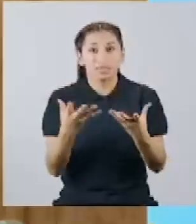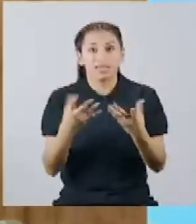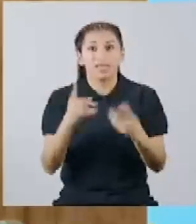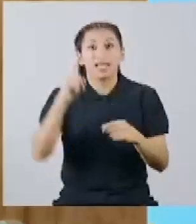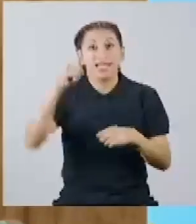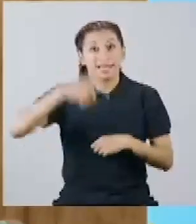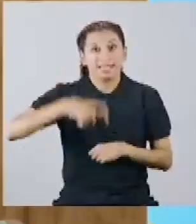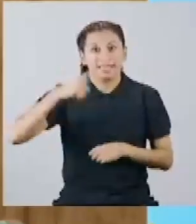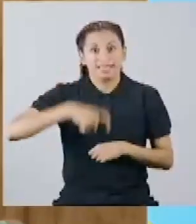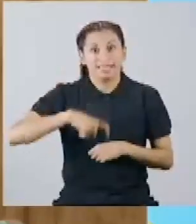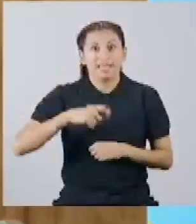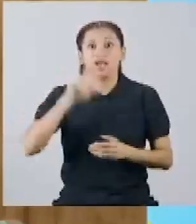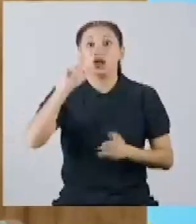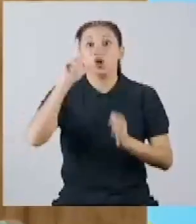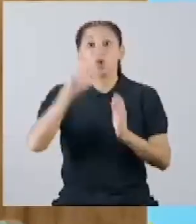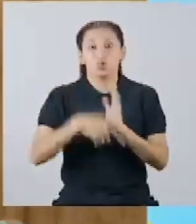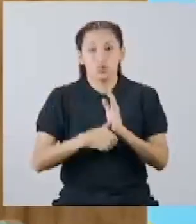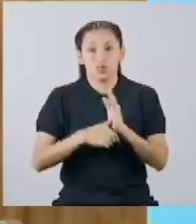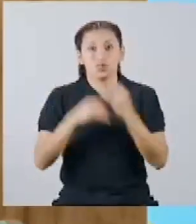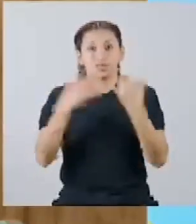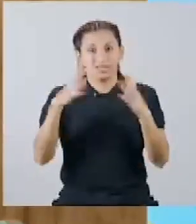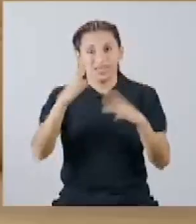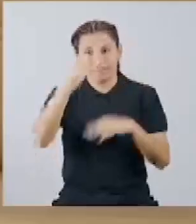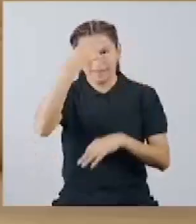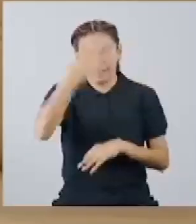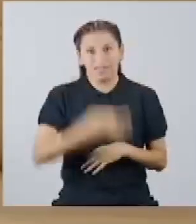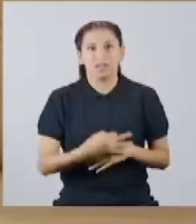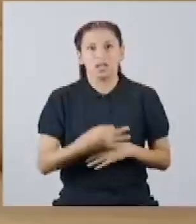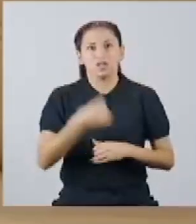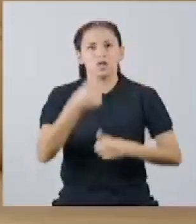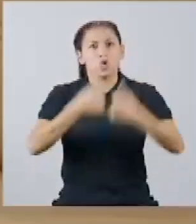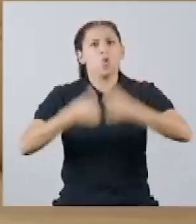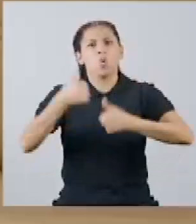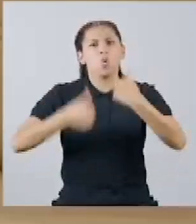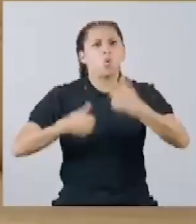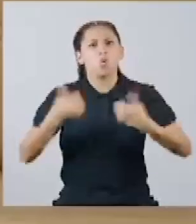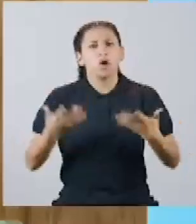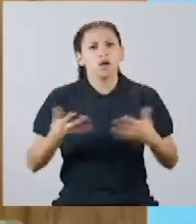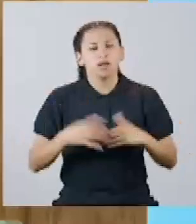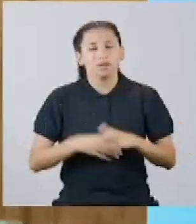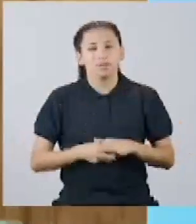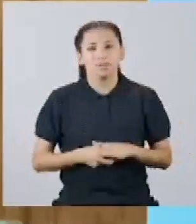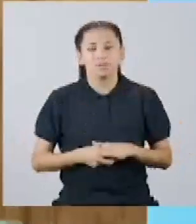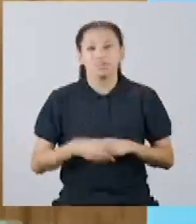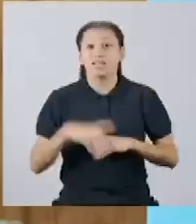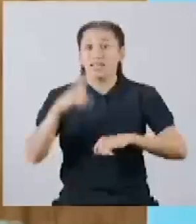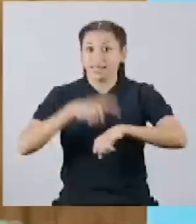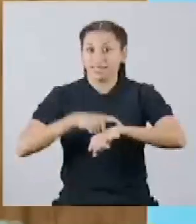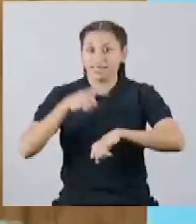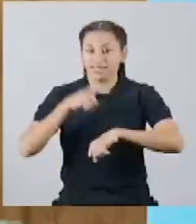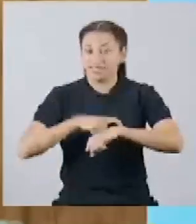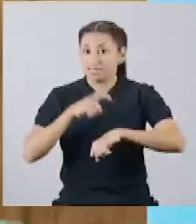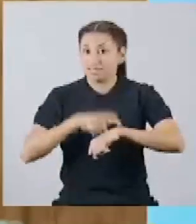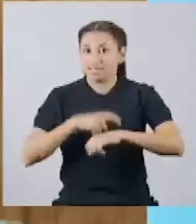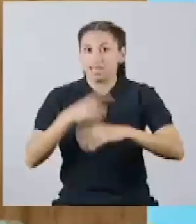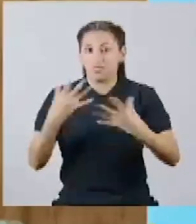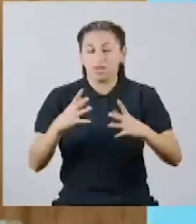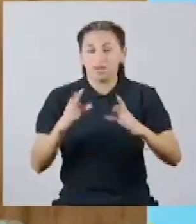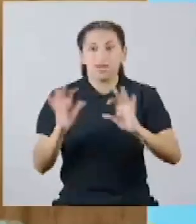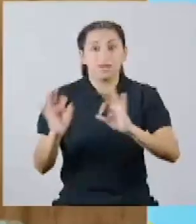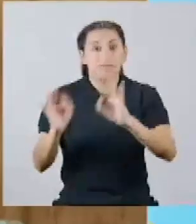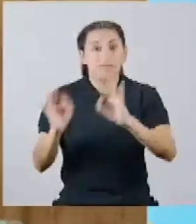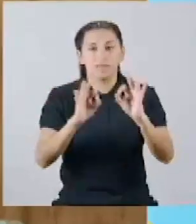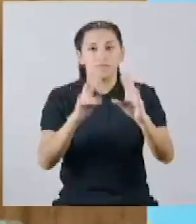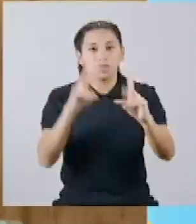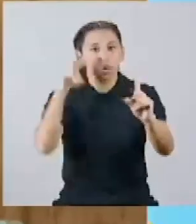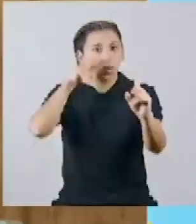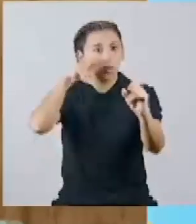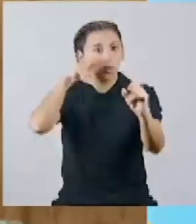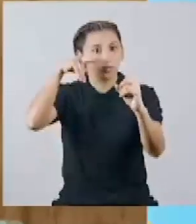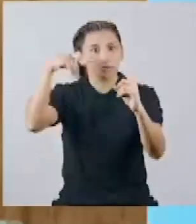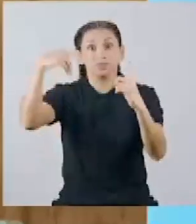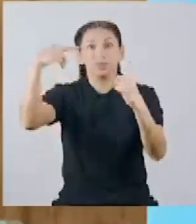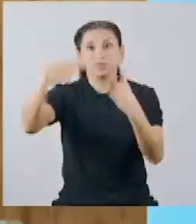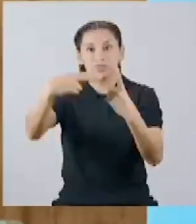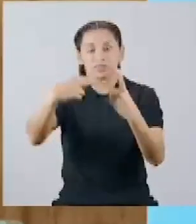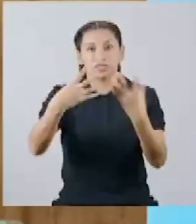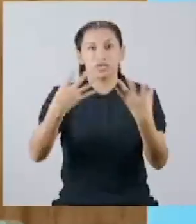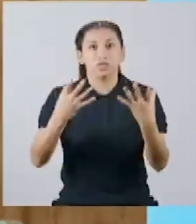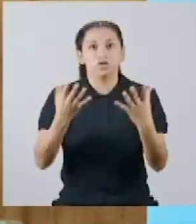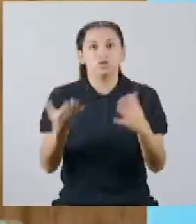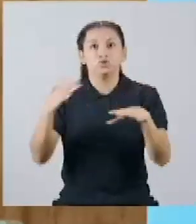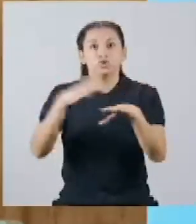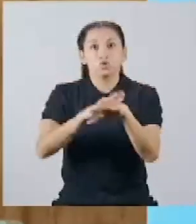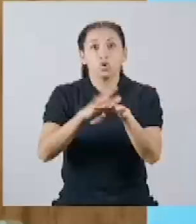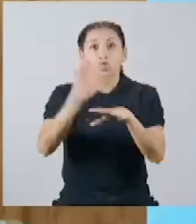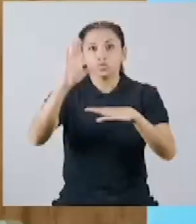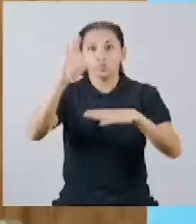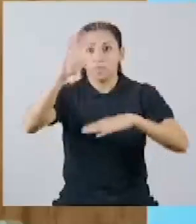llega el momento de la verdad. ¿Cuál es ese momento? El momento de definir los puntos de vista que son los pilares sobre